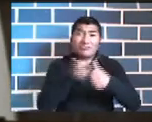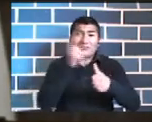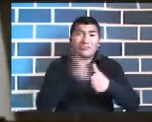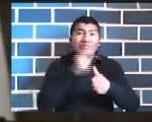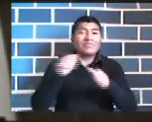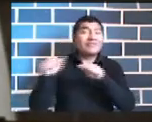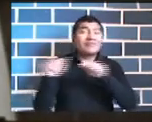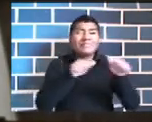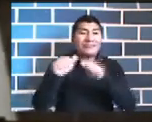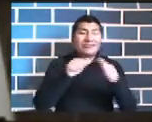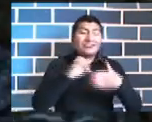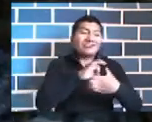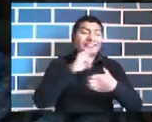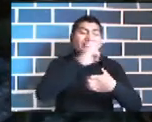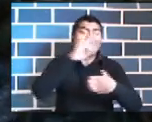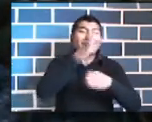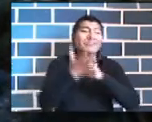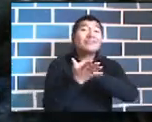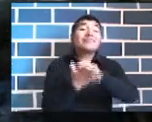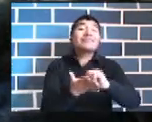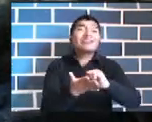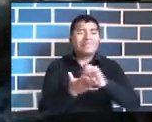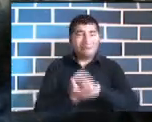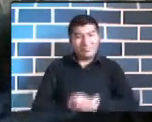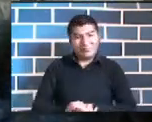la acción del Espíritu Santo.